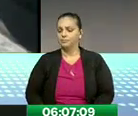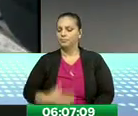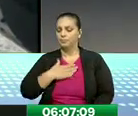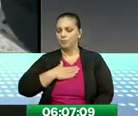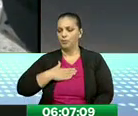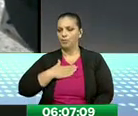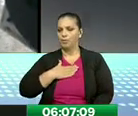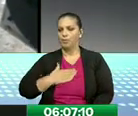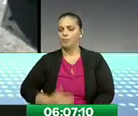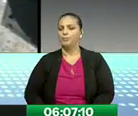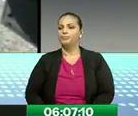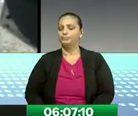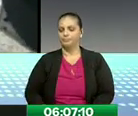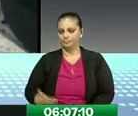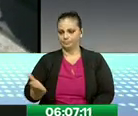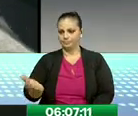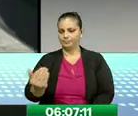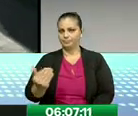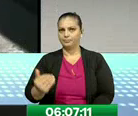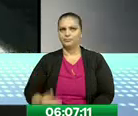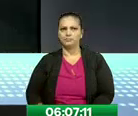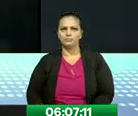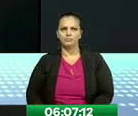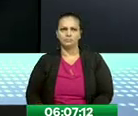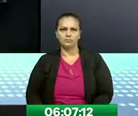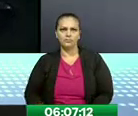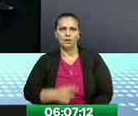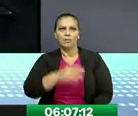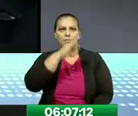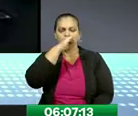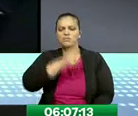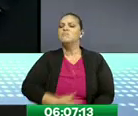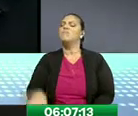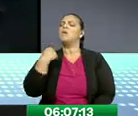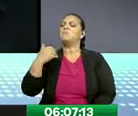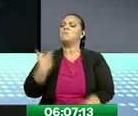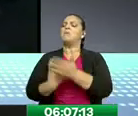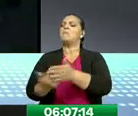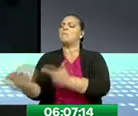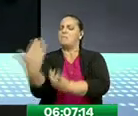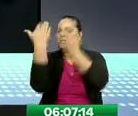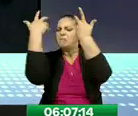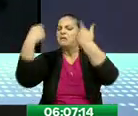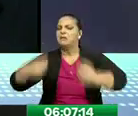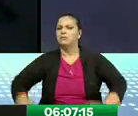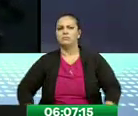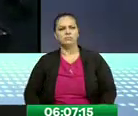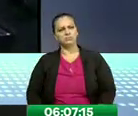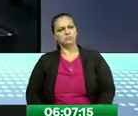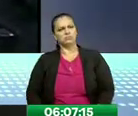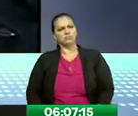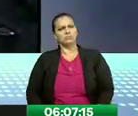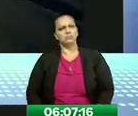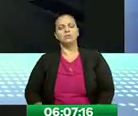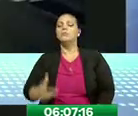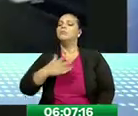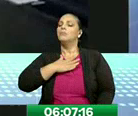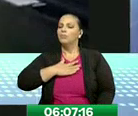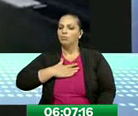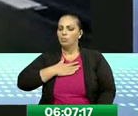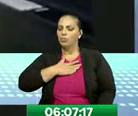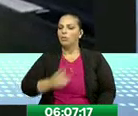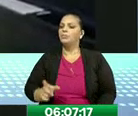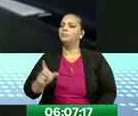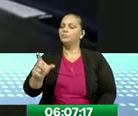oye, dame tu papel. Tampoco son los procedimientos. Y el conductor también tiene que aplicar la de un hombre civilizado, una